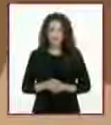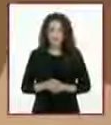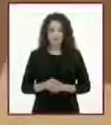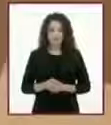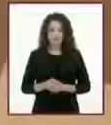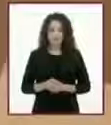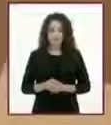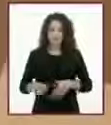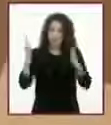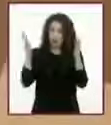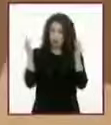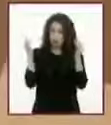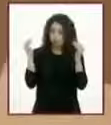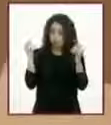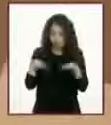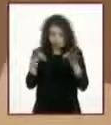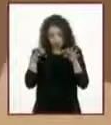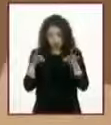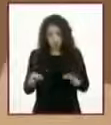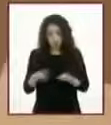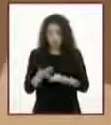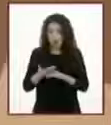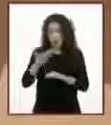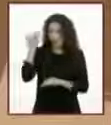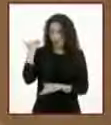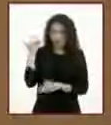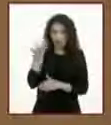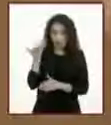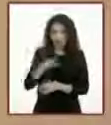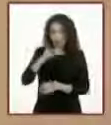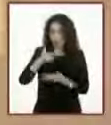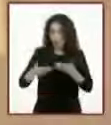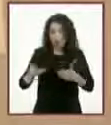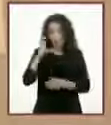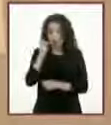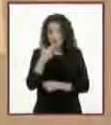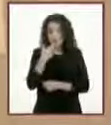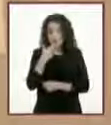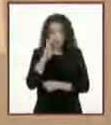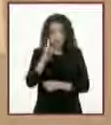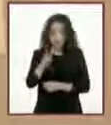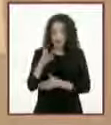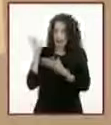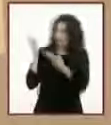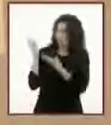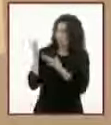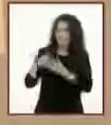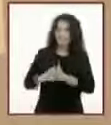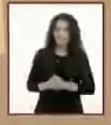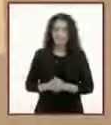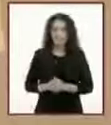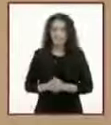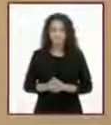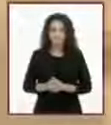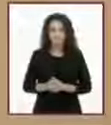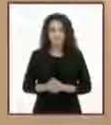Las despedidas formales que ya no se utilizan son: nuestra consideración más distinguida.